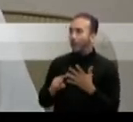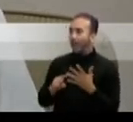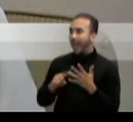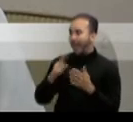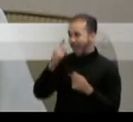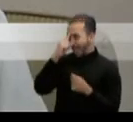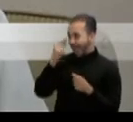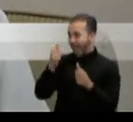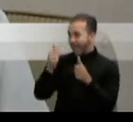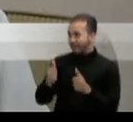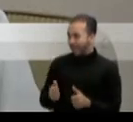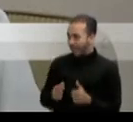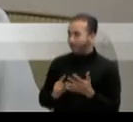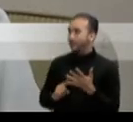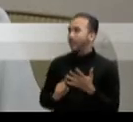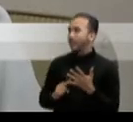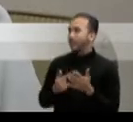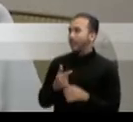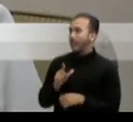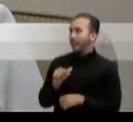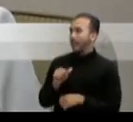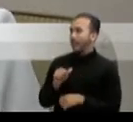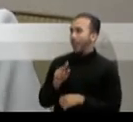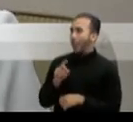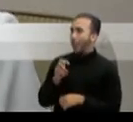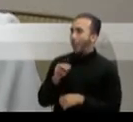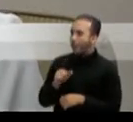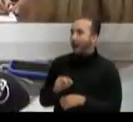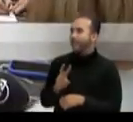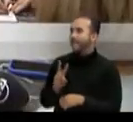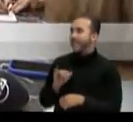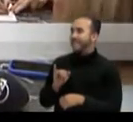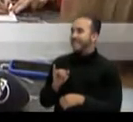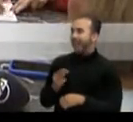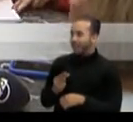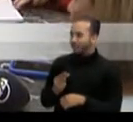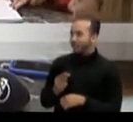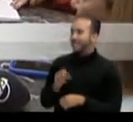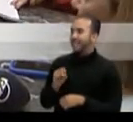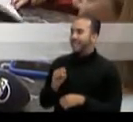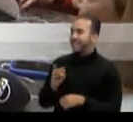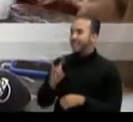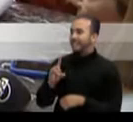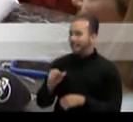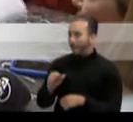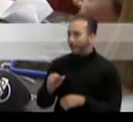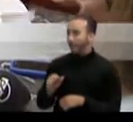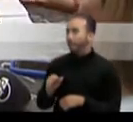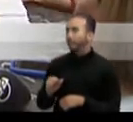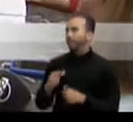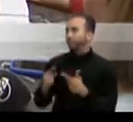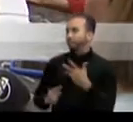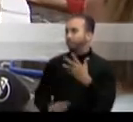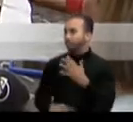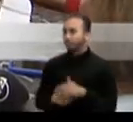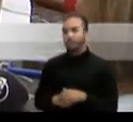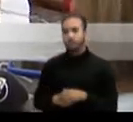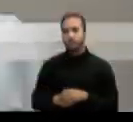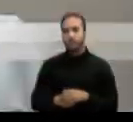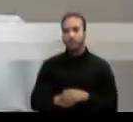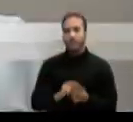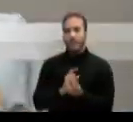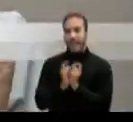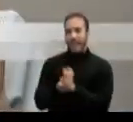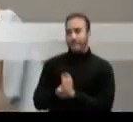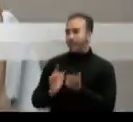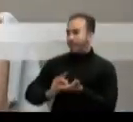Alzheimer, glaucoma, VIH-Sida. Su agencia trabaja desde hoy en una enmienda a la Ley de Sustancias